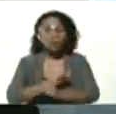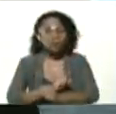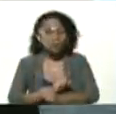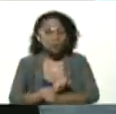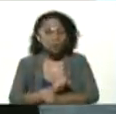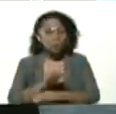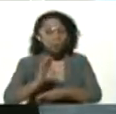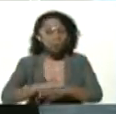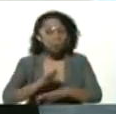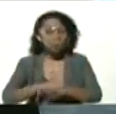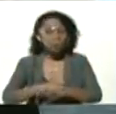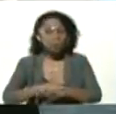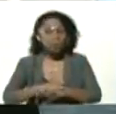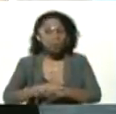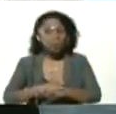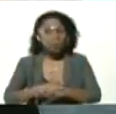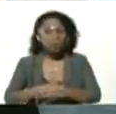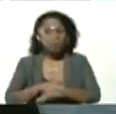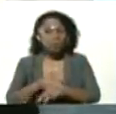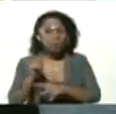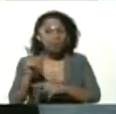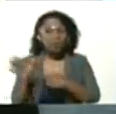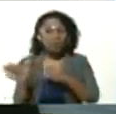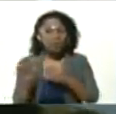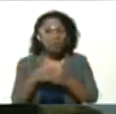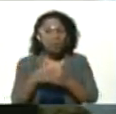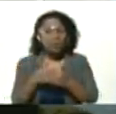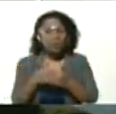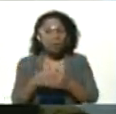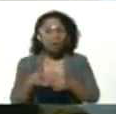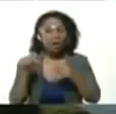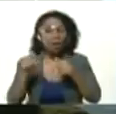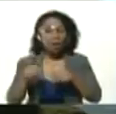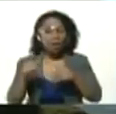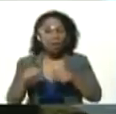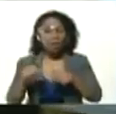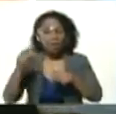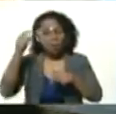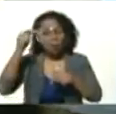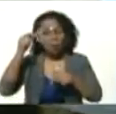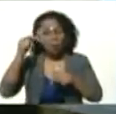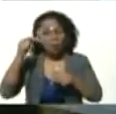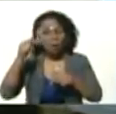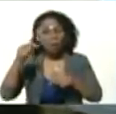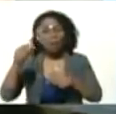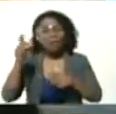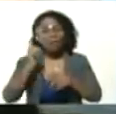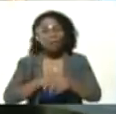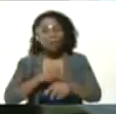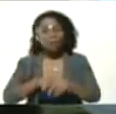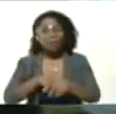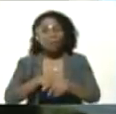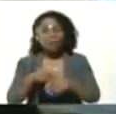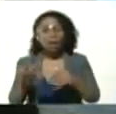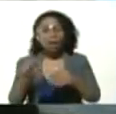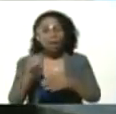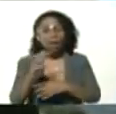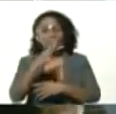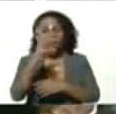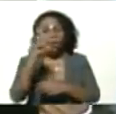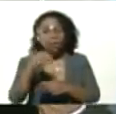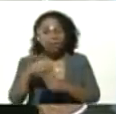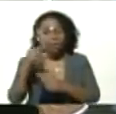Y a propósito de que se cierra justamente el día de hoy el periodo de la cuarentena flexible,